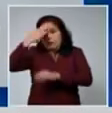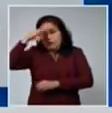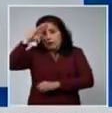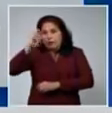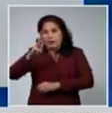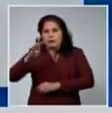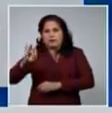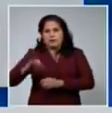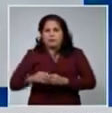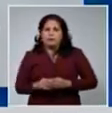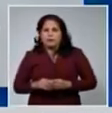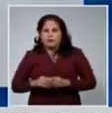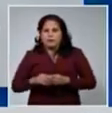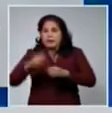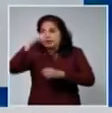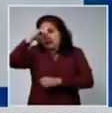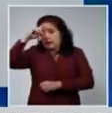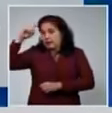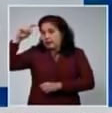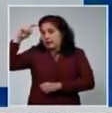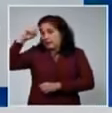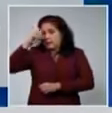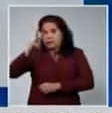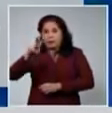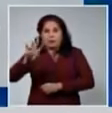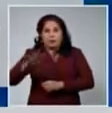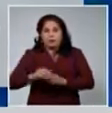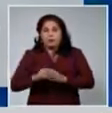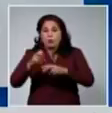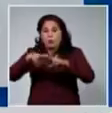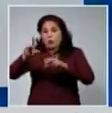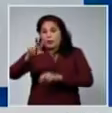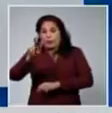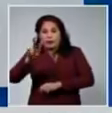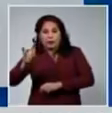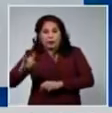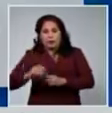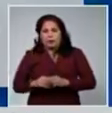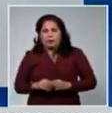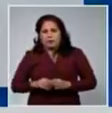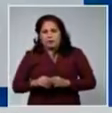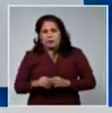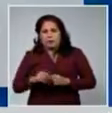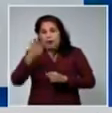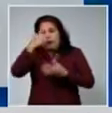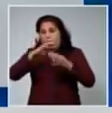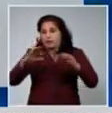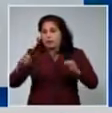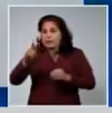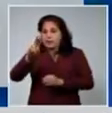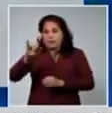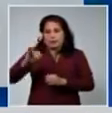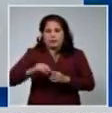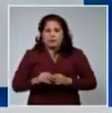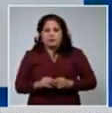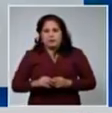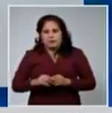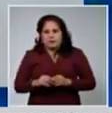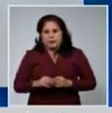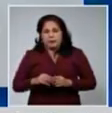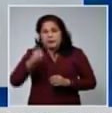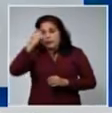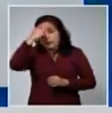sancti spíritus 34 29 artemisa 26 7